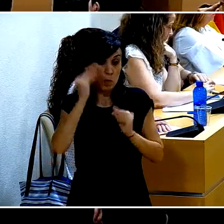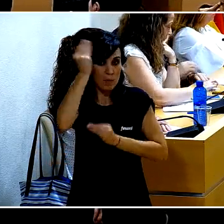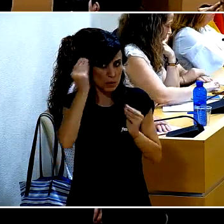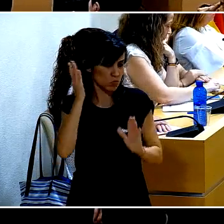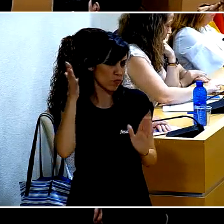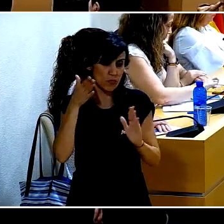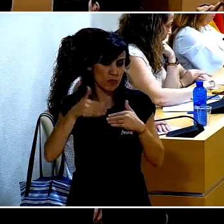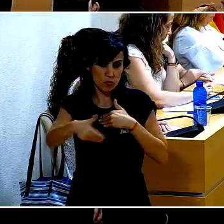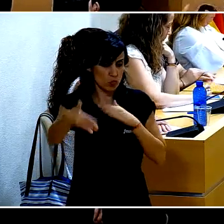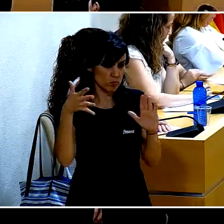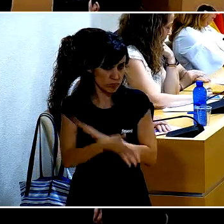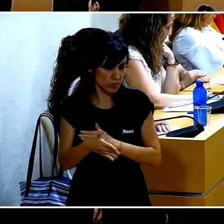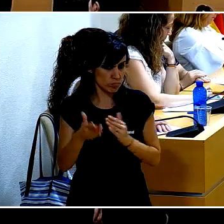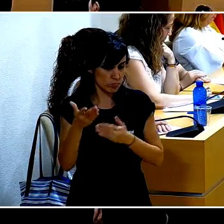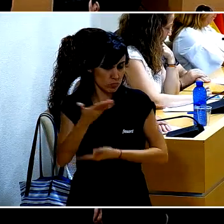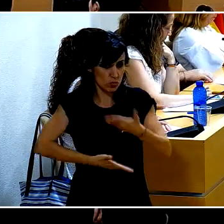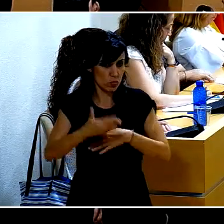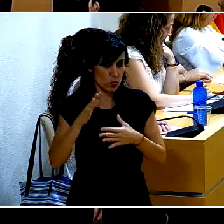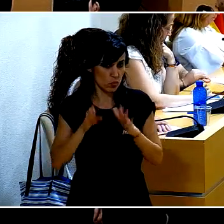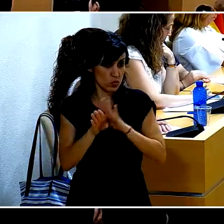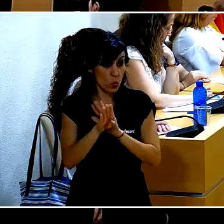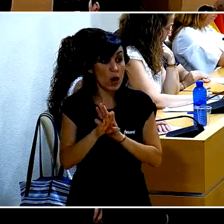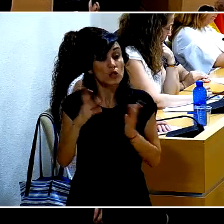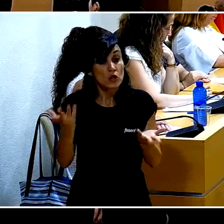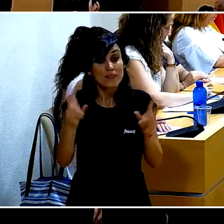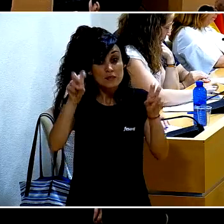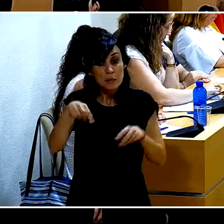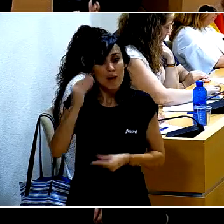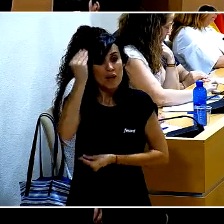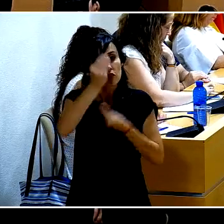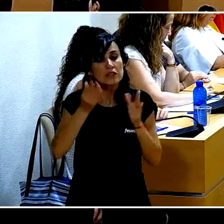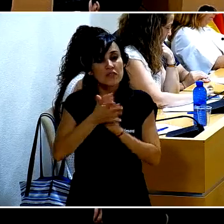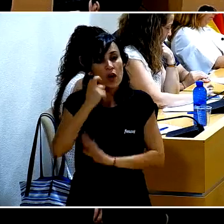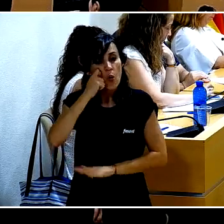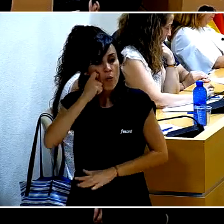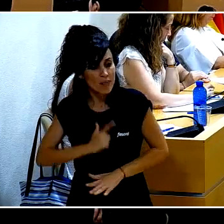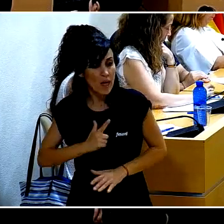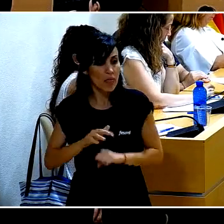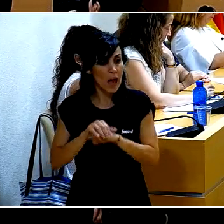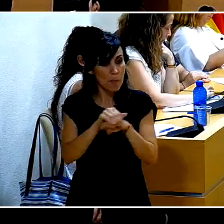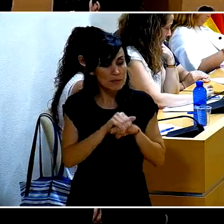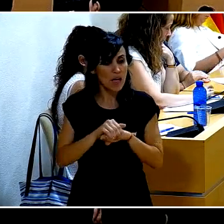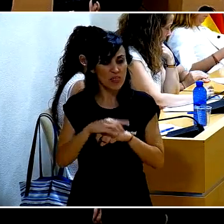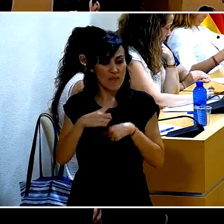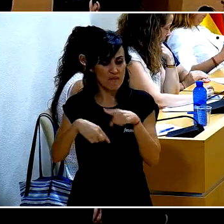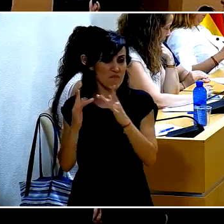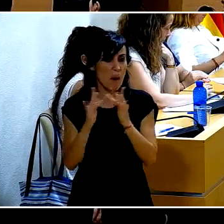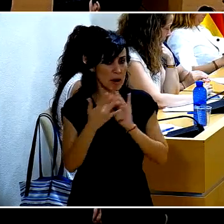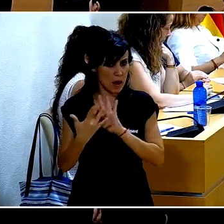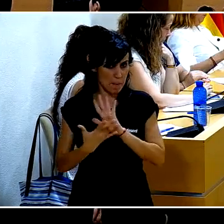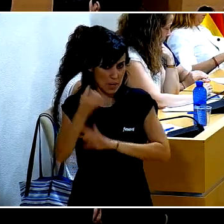Por lo tanto, la reflexión es que es un tema de humanidad, de amistad y de familiaridad más que